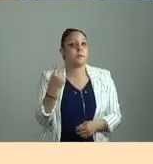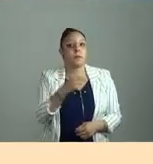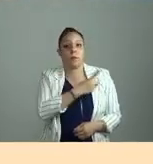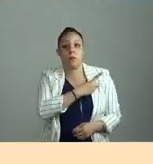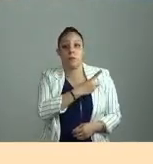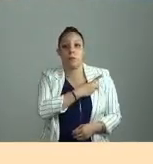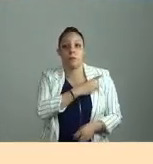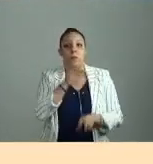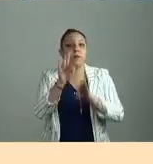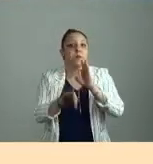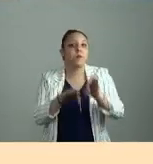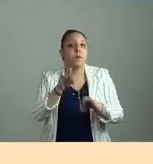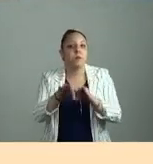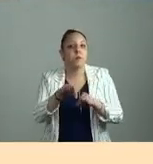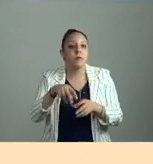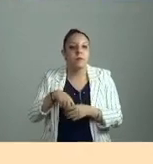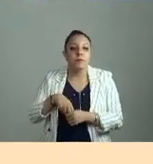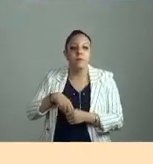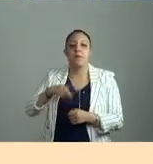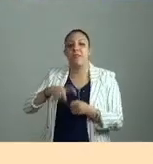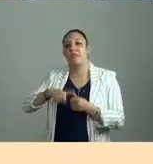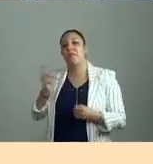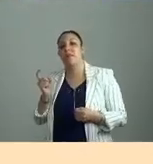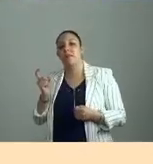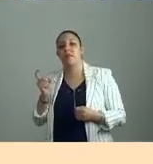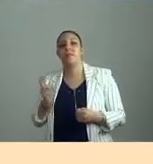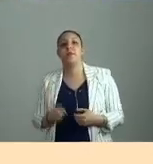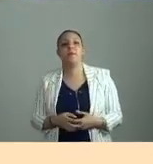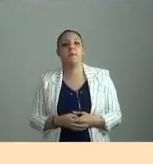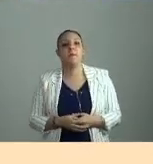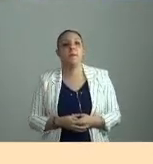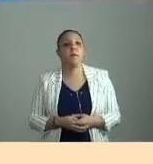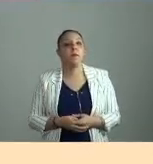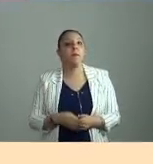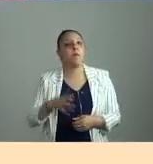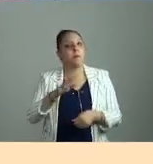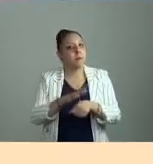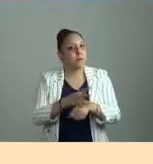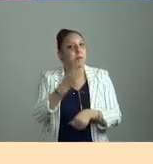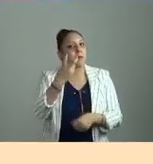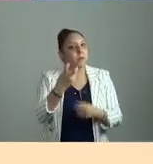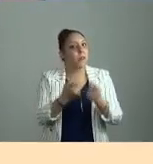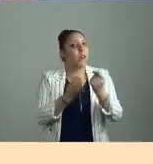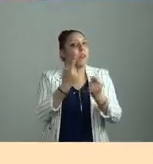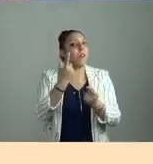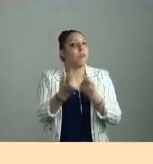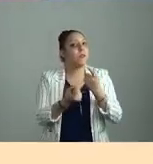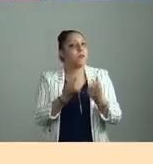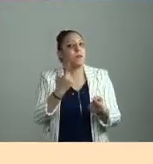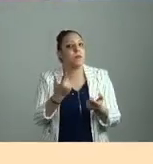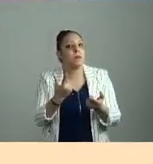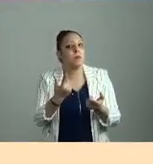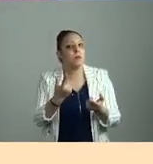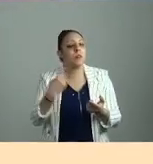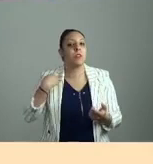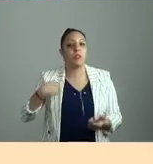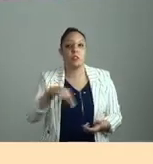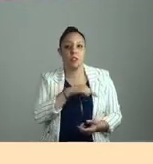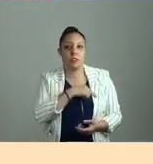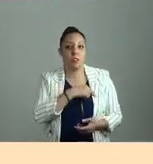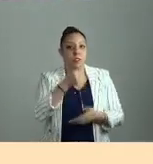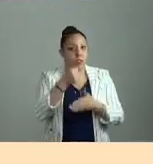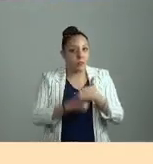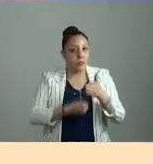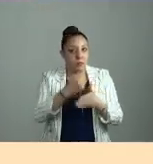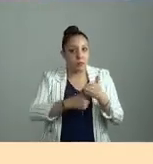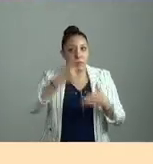luchando por el extractivismo contra la comercialización luchamos también poder recuperar del maestro